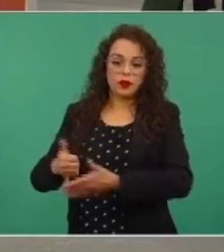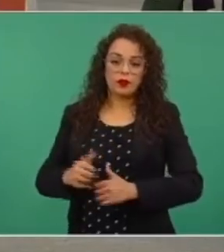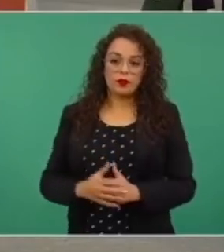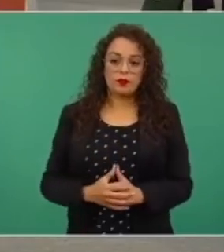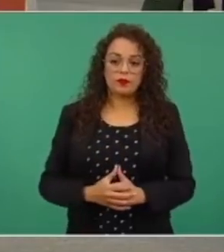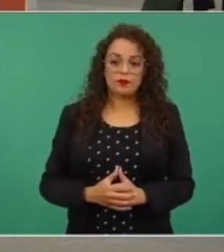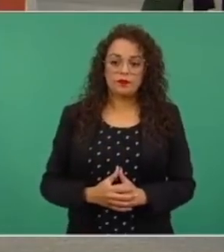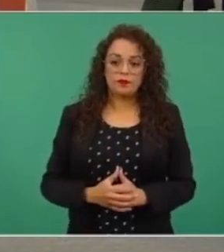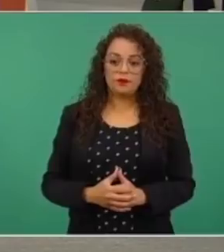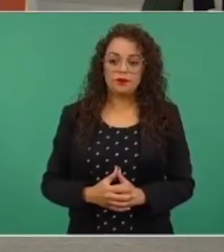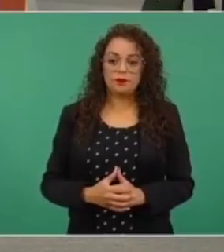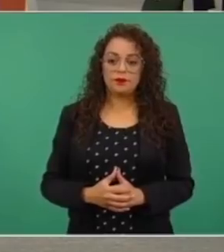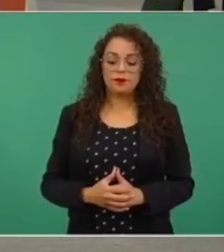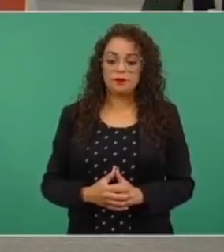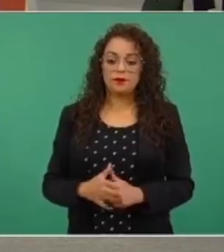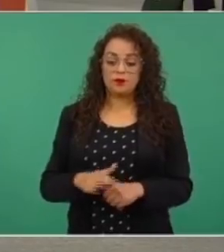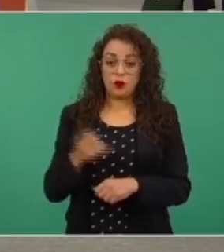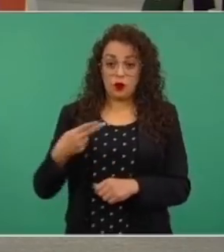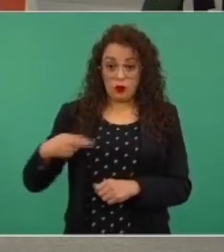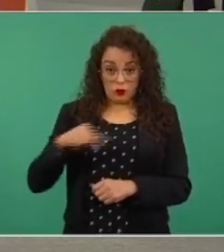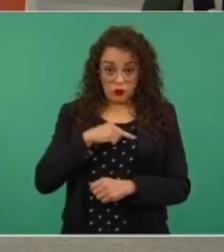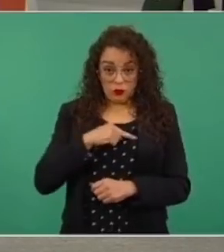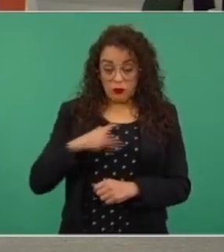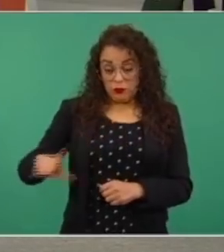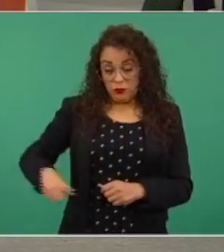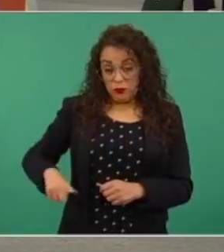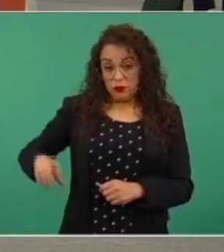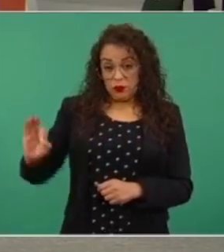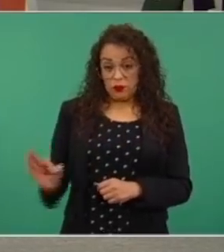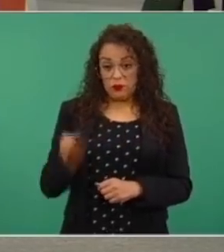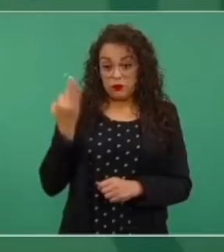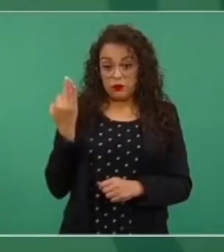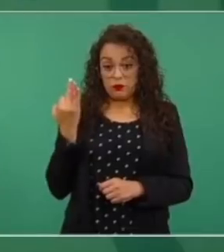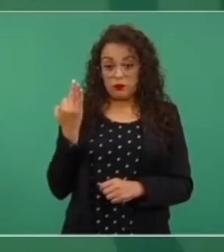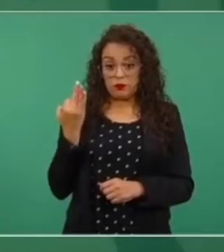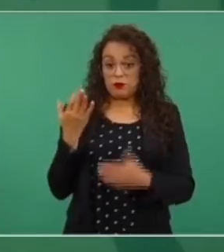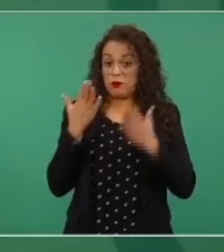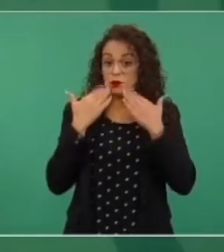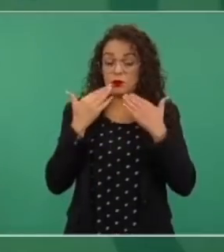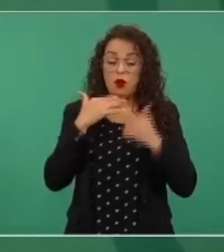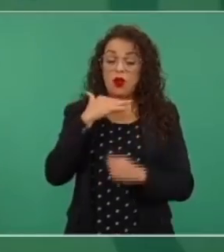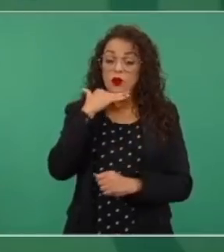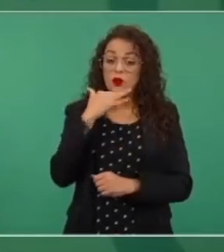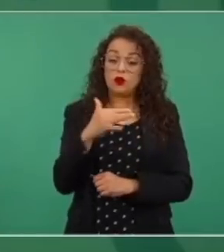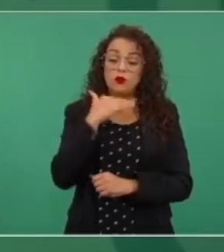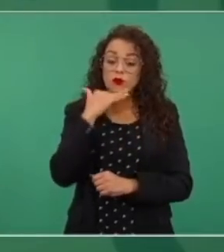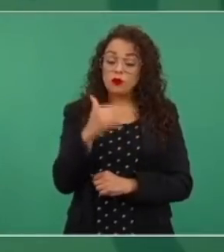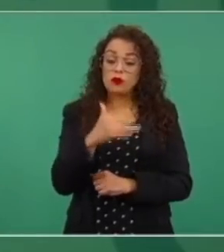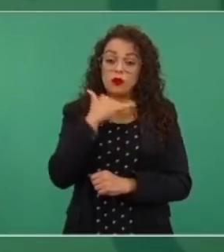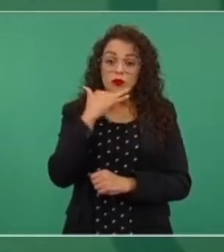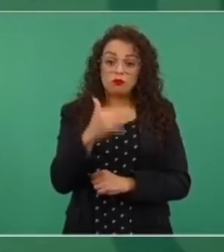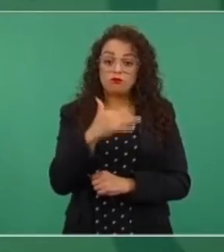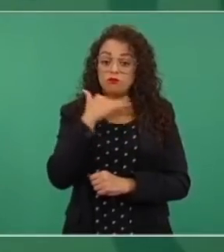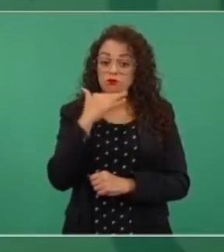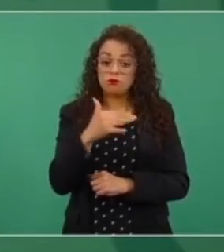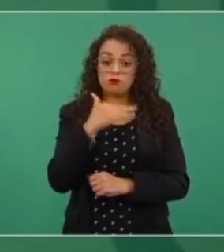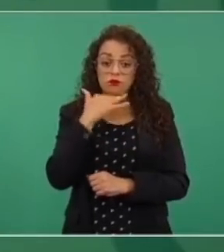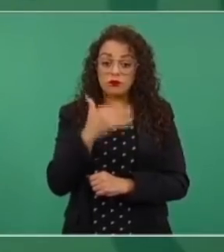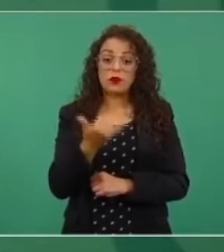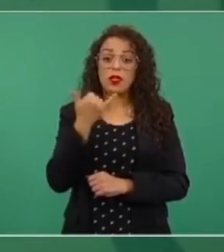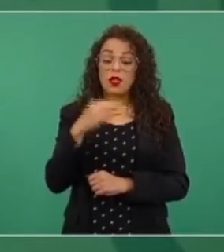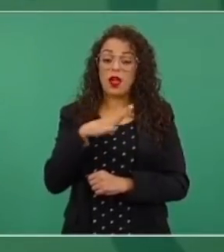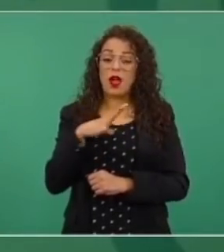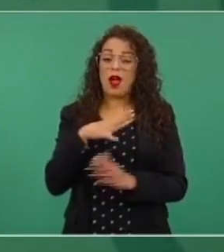en lo que es el gobierno federal, no hay corrupción y hay